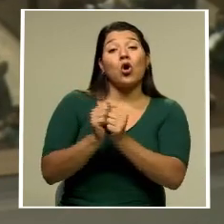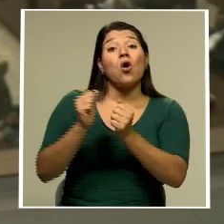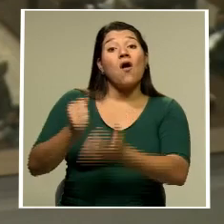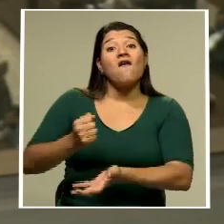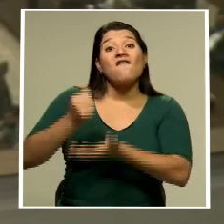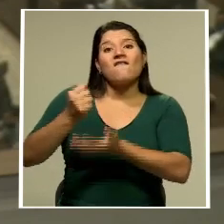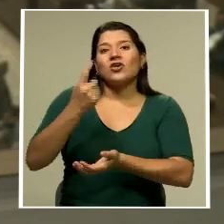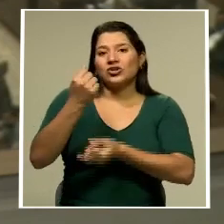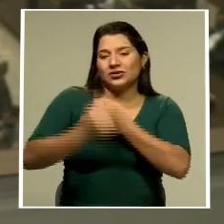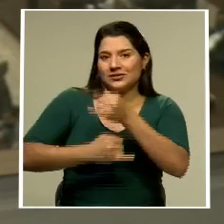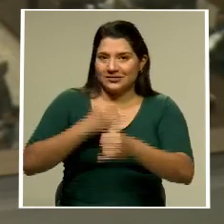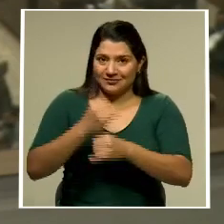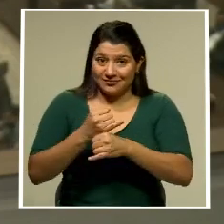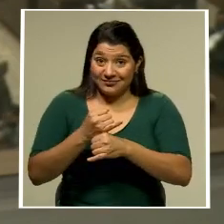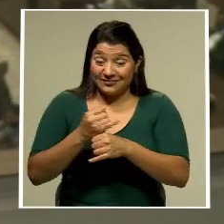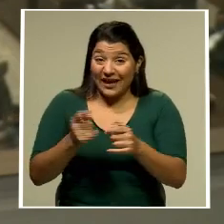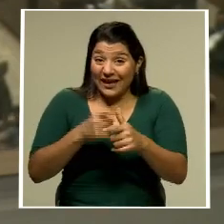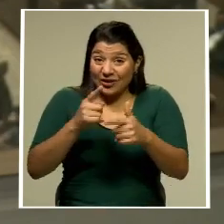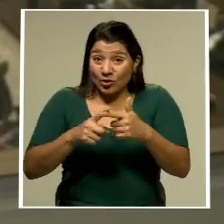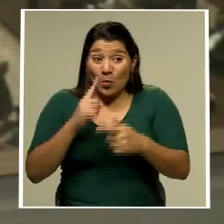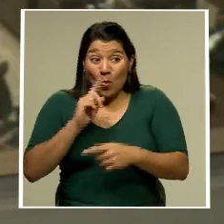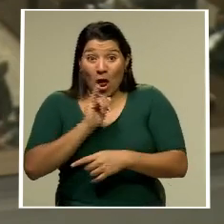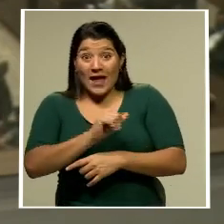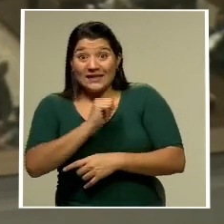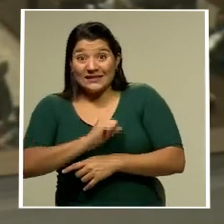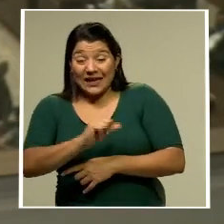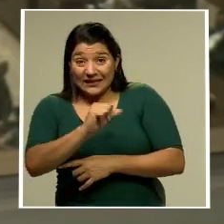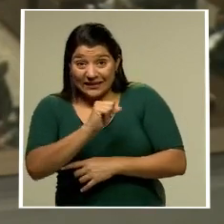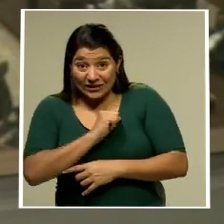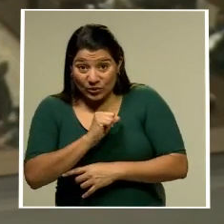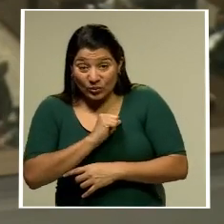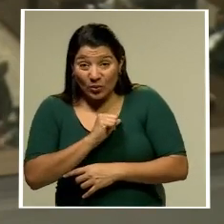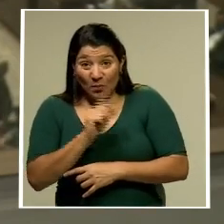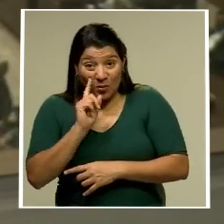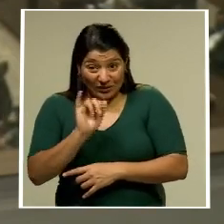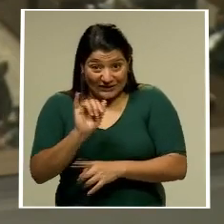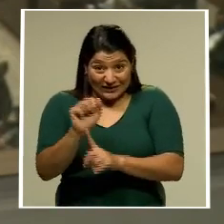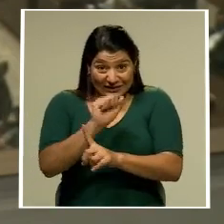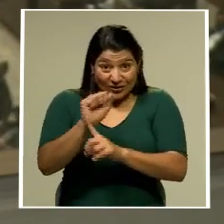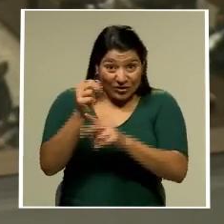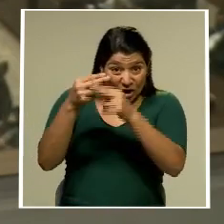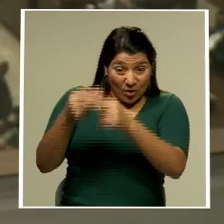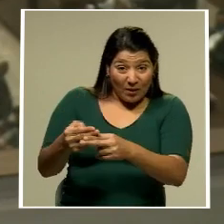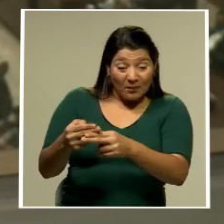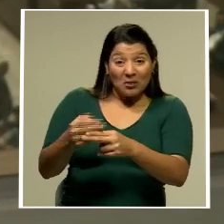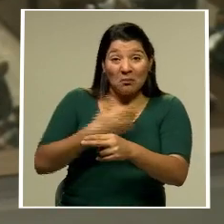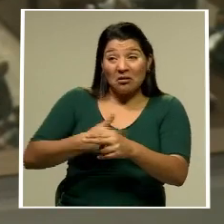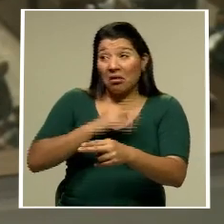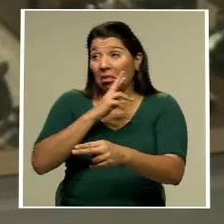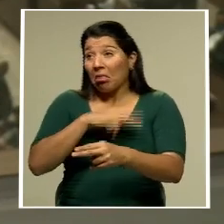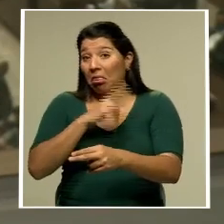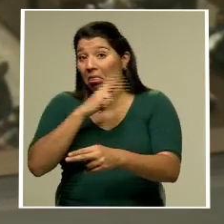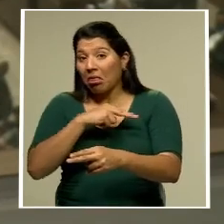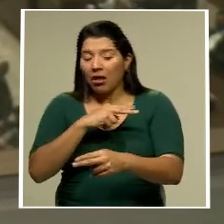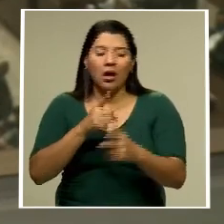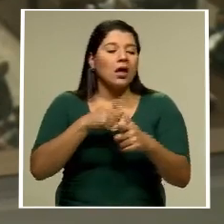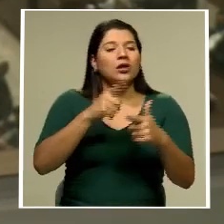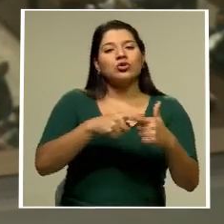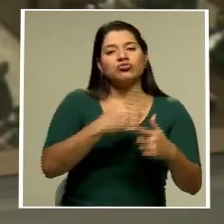tienen molesta a la presidencia del Congreso, quien critica fuertemente al presidente